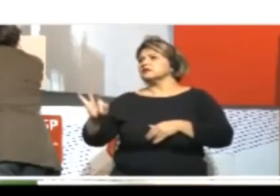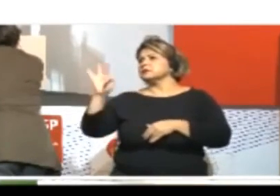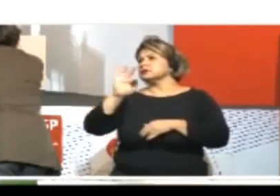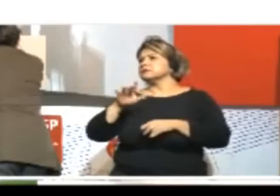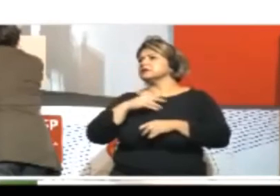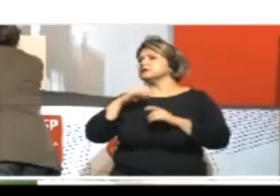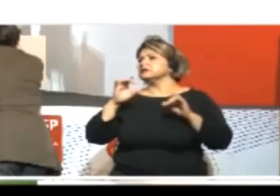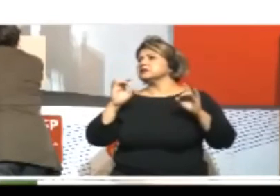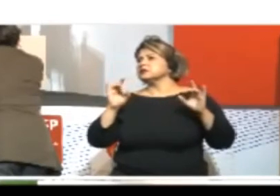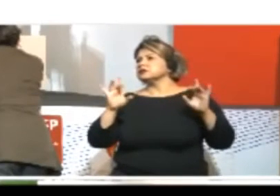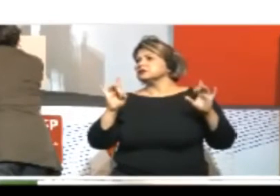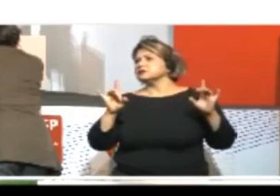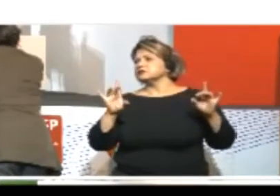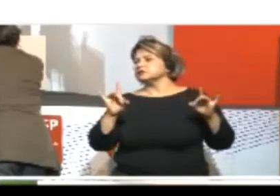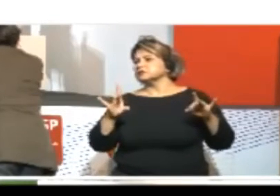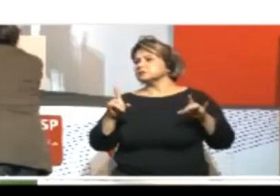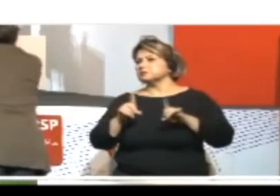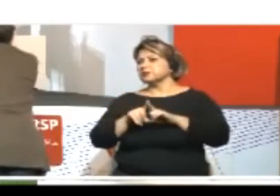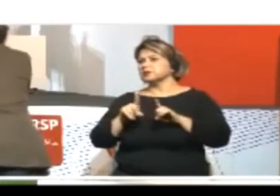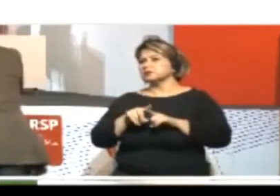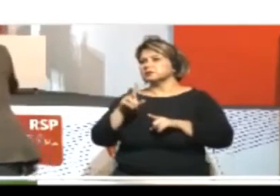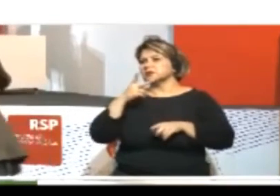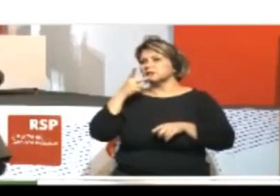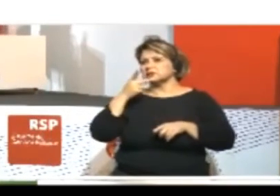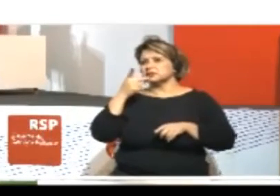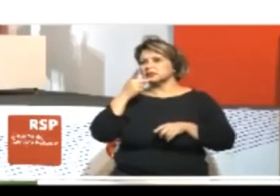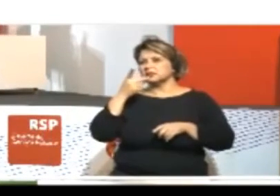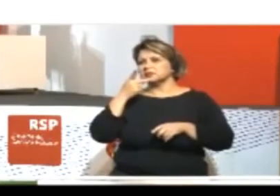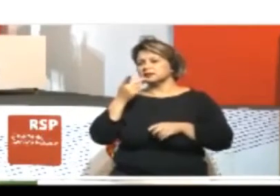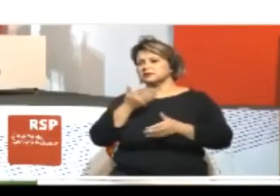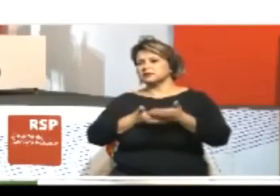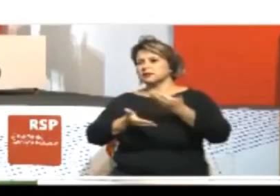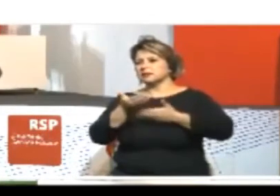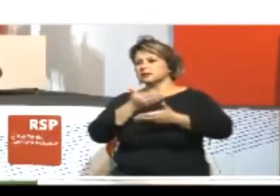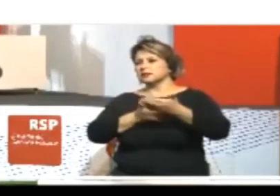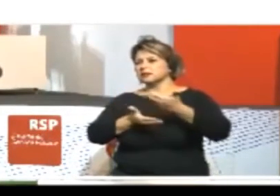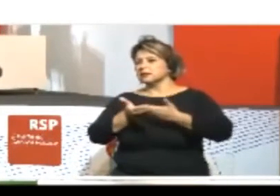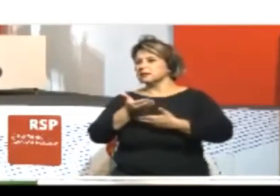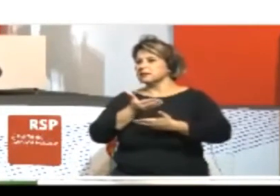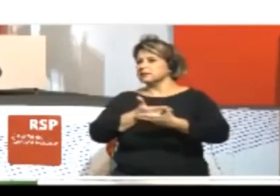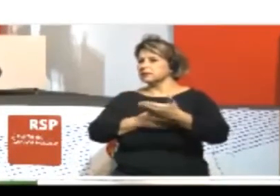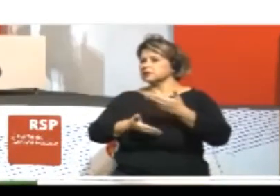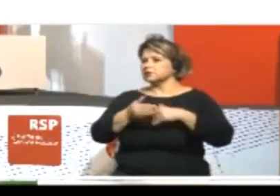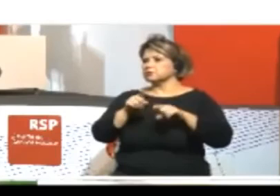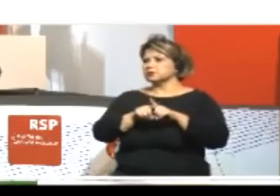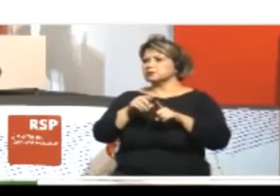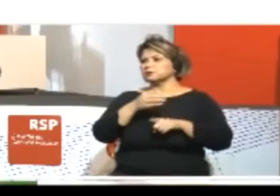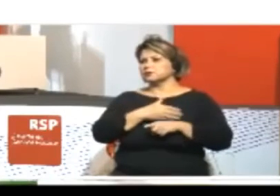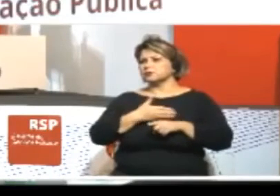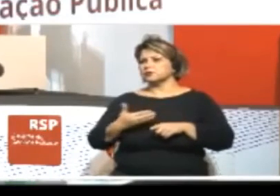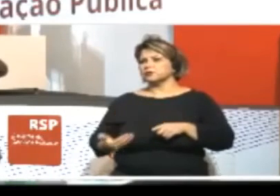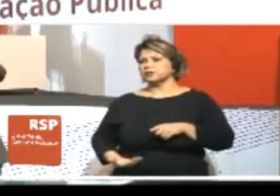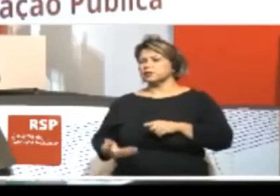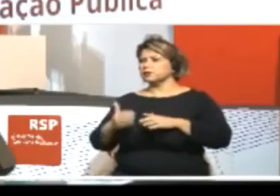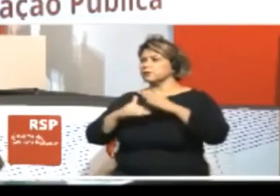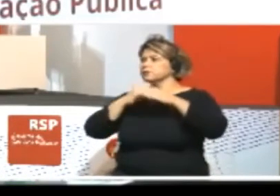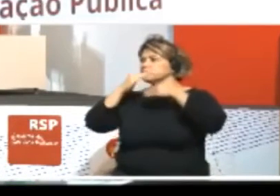especialmente cuanto a la relación entre capacidades de gobierno y desarrollo?